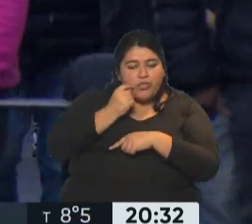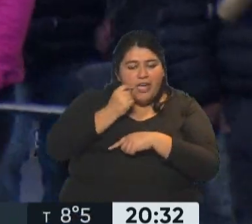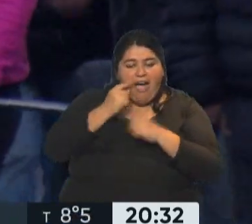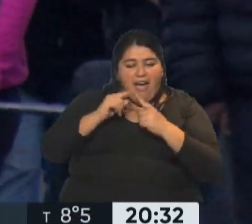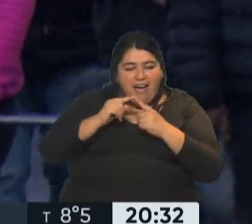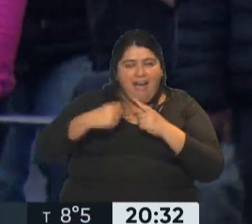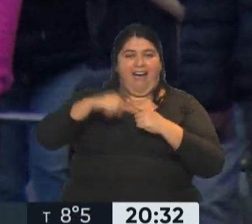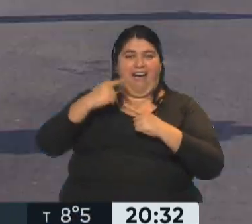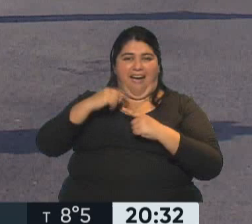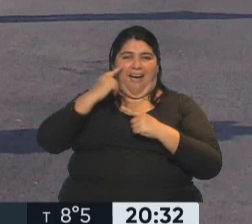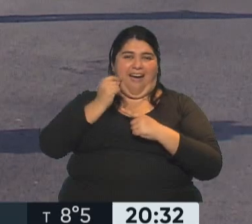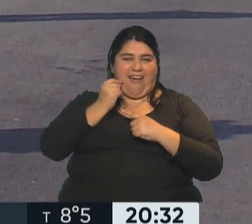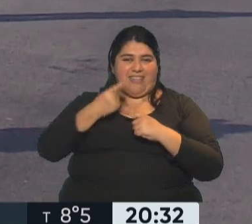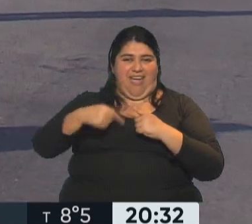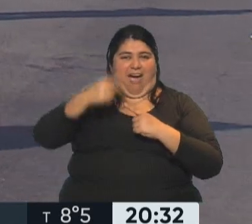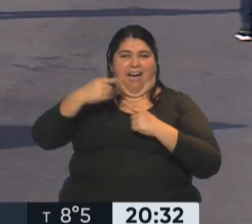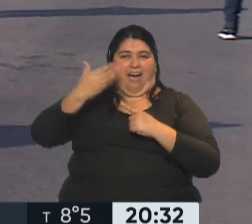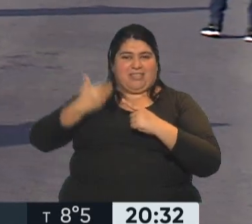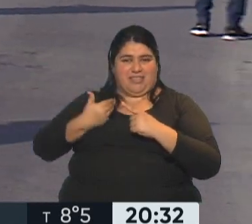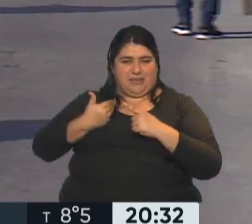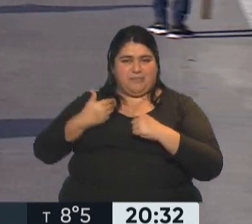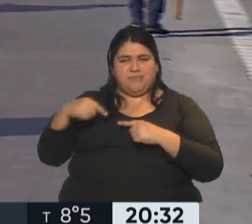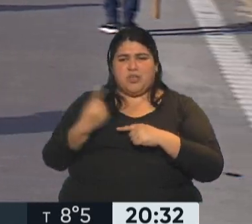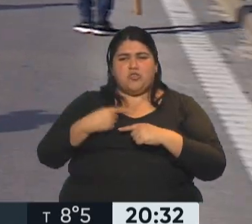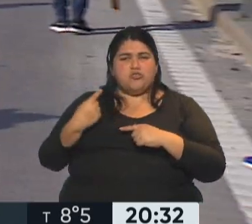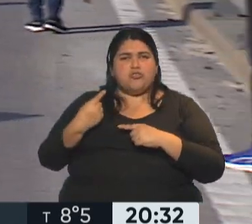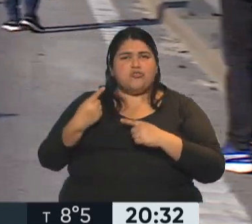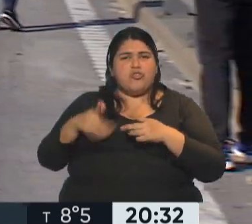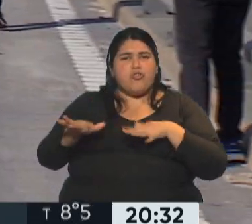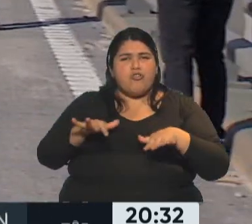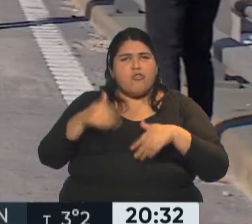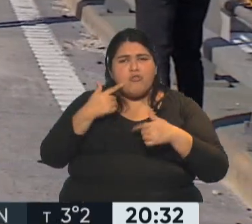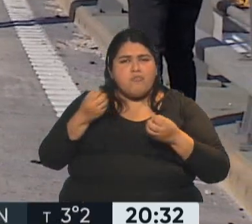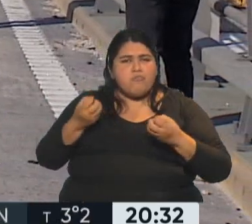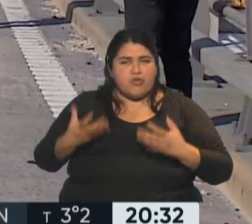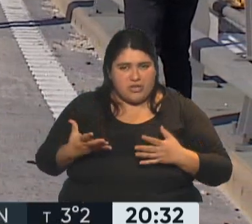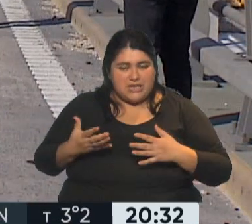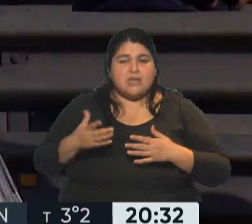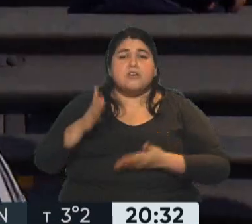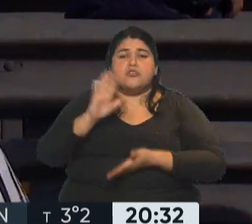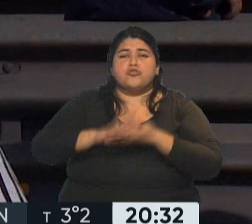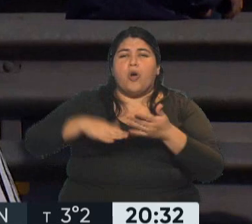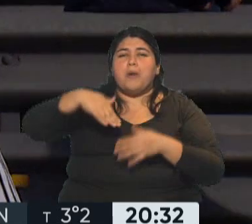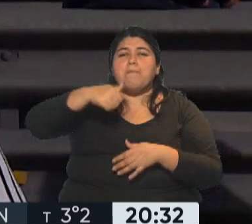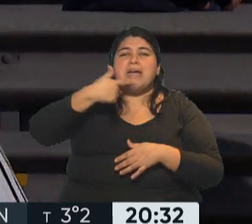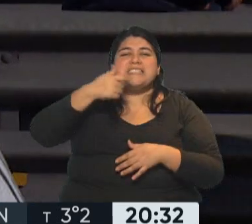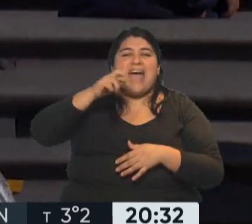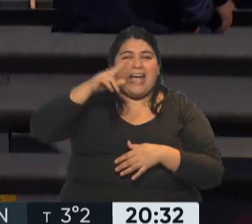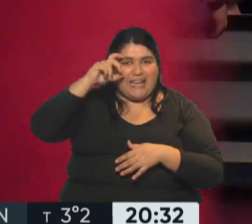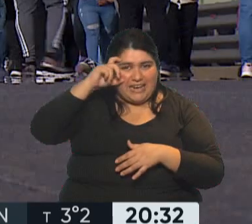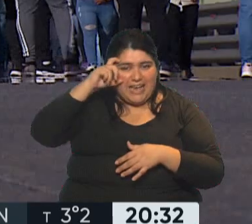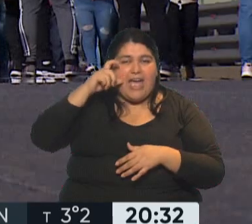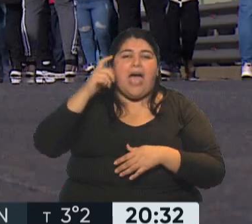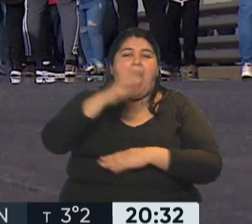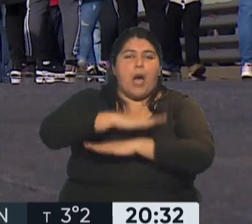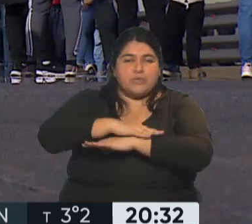uno va a entender mucho más por qué esta consigna que estamos manejando hoy, la masacre de Avellaneda ha sido un crimen de Estado, fue